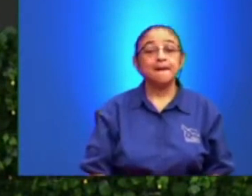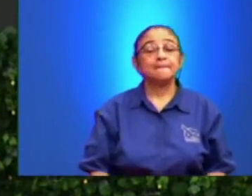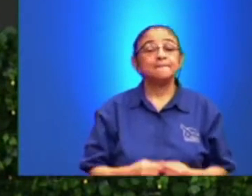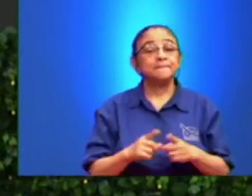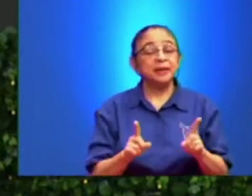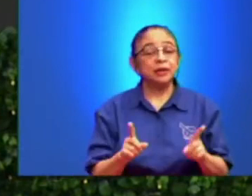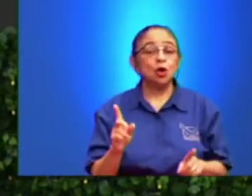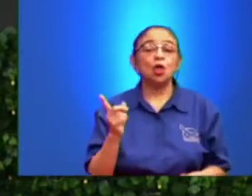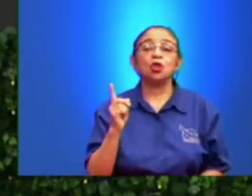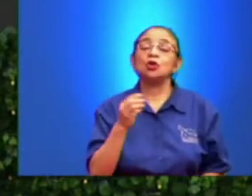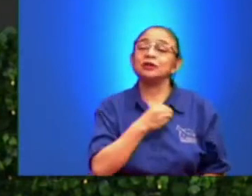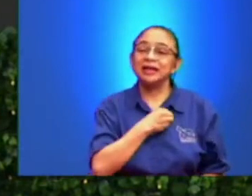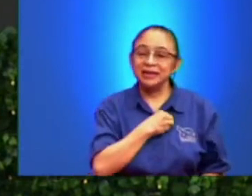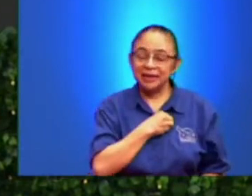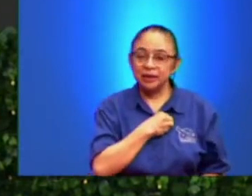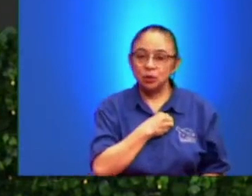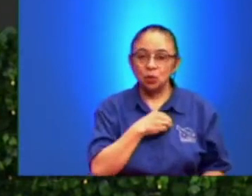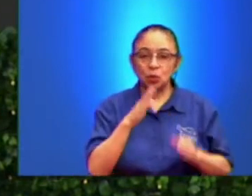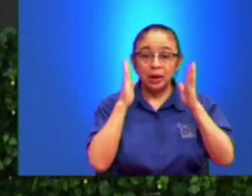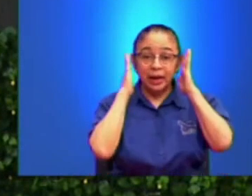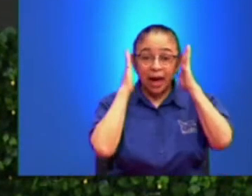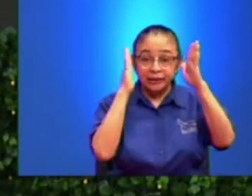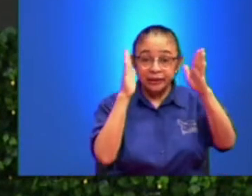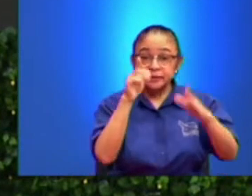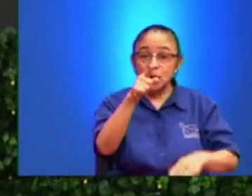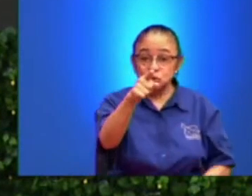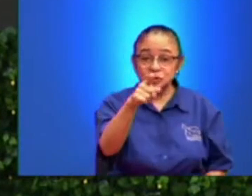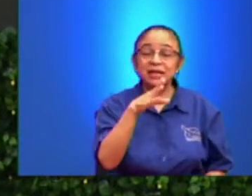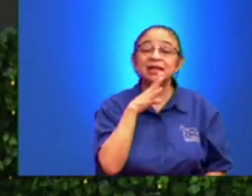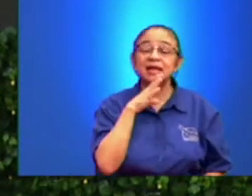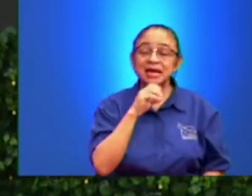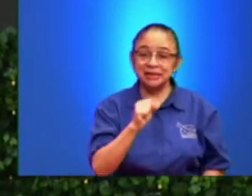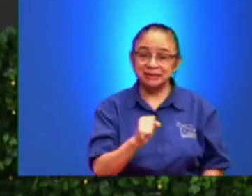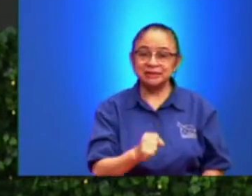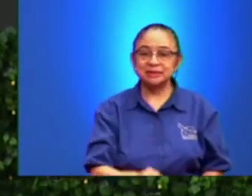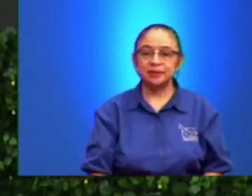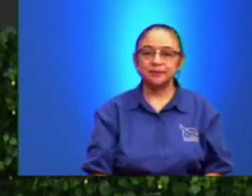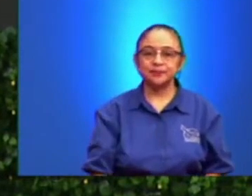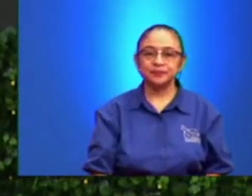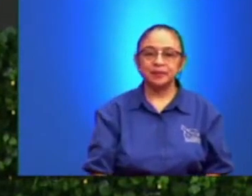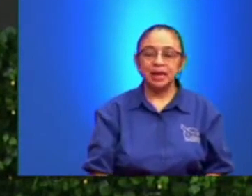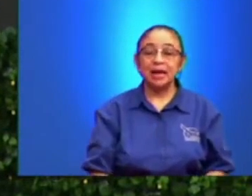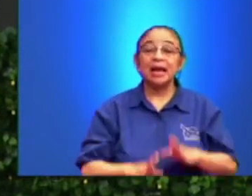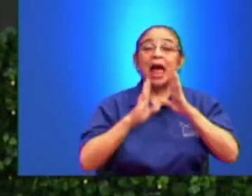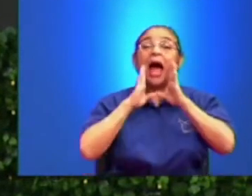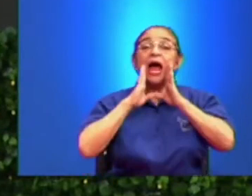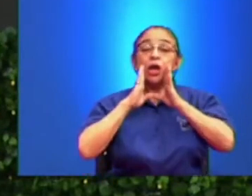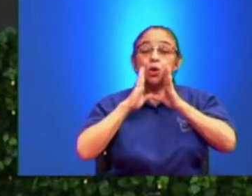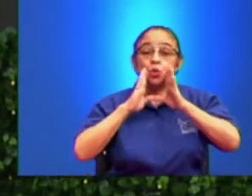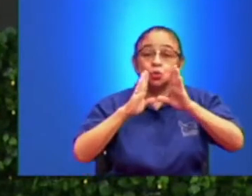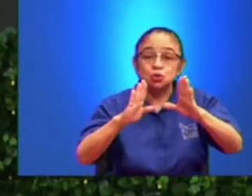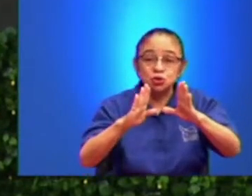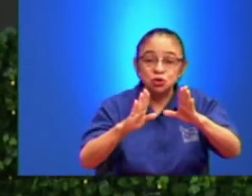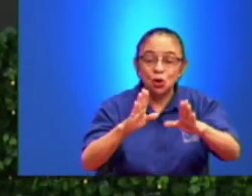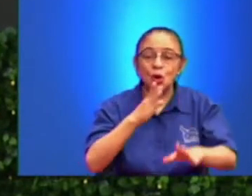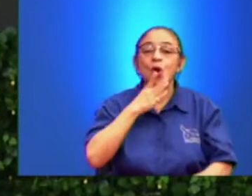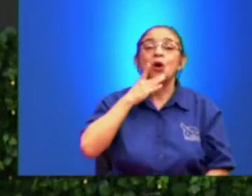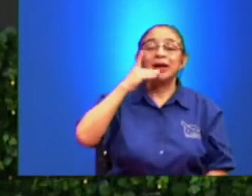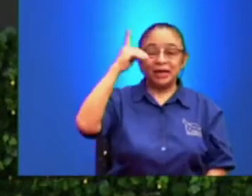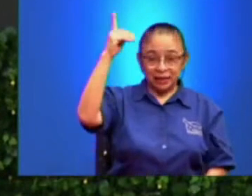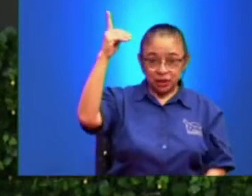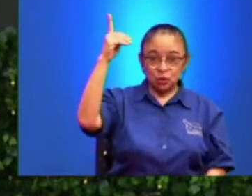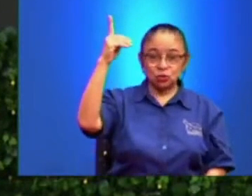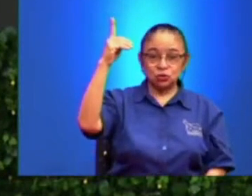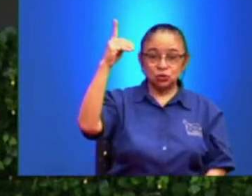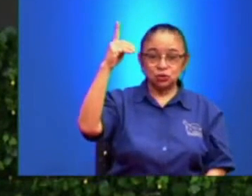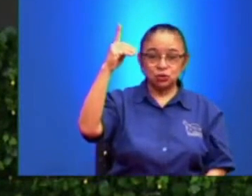donde me quiero enfocar en es en el anuncio que dios dejo